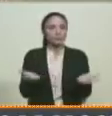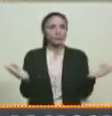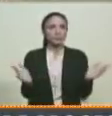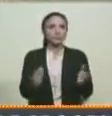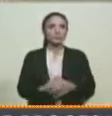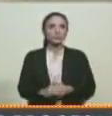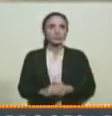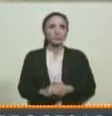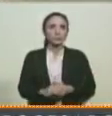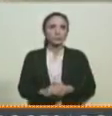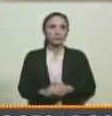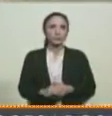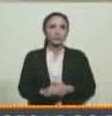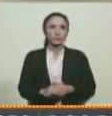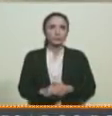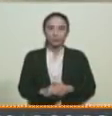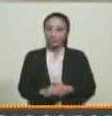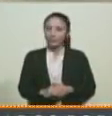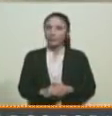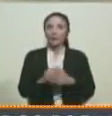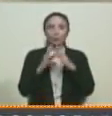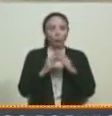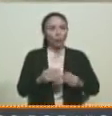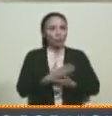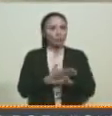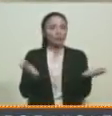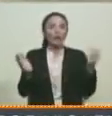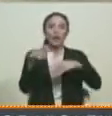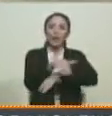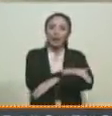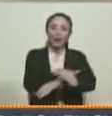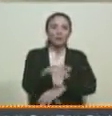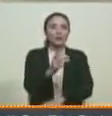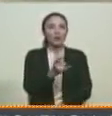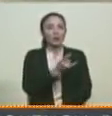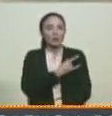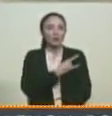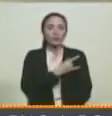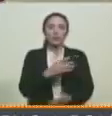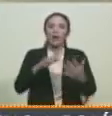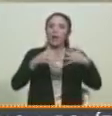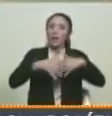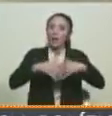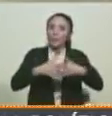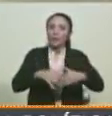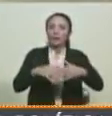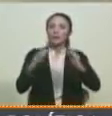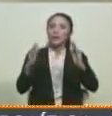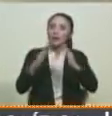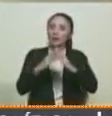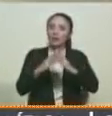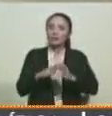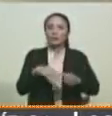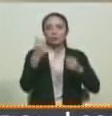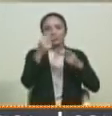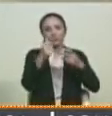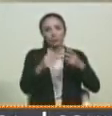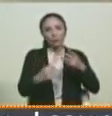Patriótico. Tenemos que darlo y ganarlo en la calle, en la universidad, en la fábrica, en el hogar.